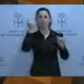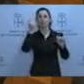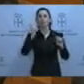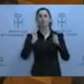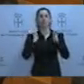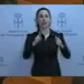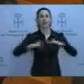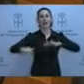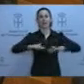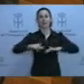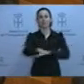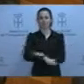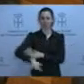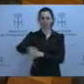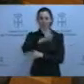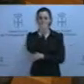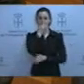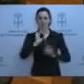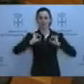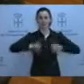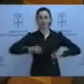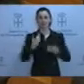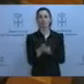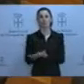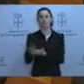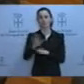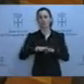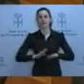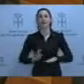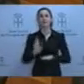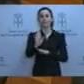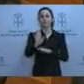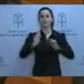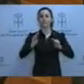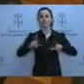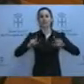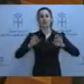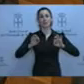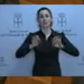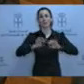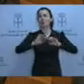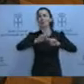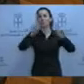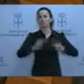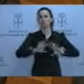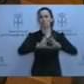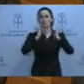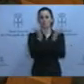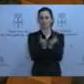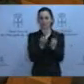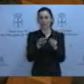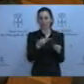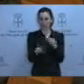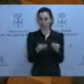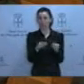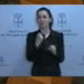importante activo para la zona. Es el caso de la propuesta para presentar una candidatura a Patrimonio Mundial Inmaterial del trabajo de